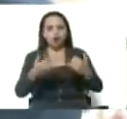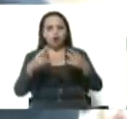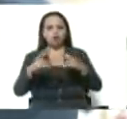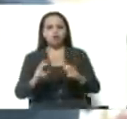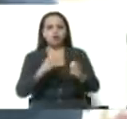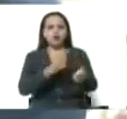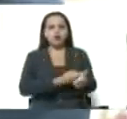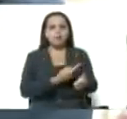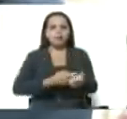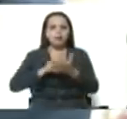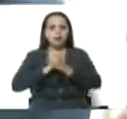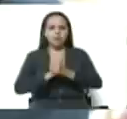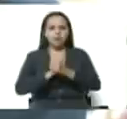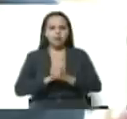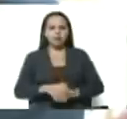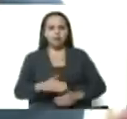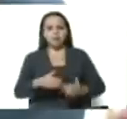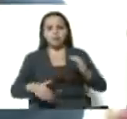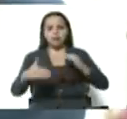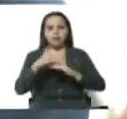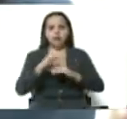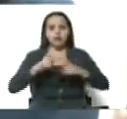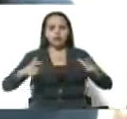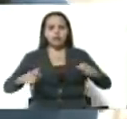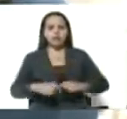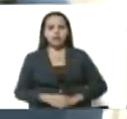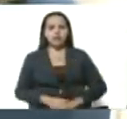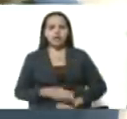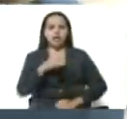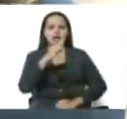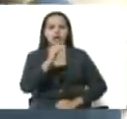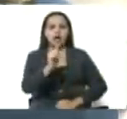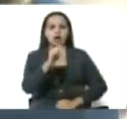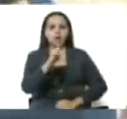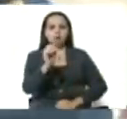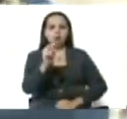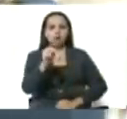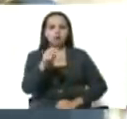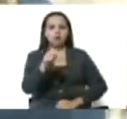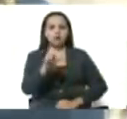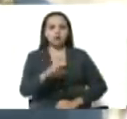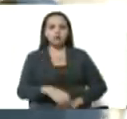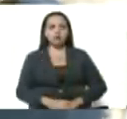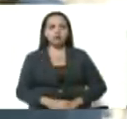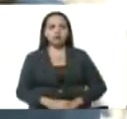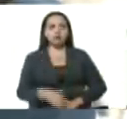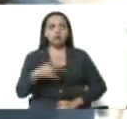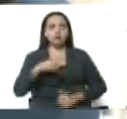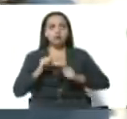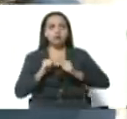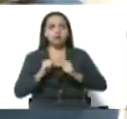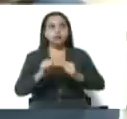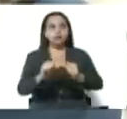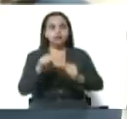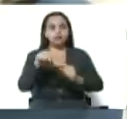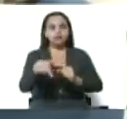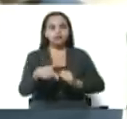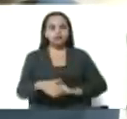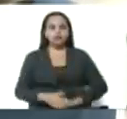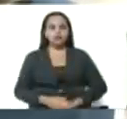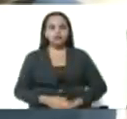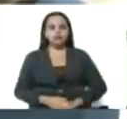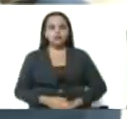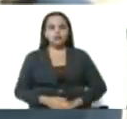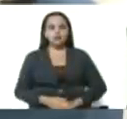general mayor general silva aponte coman de este componente con